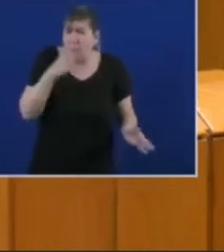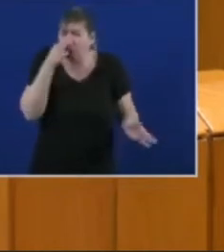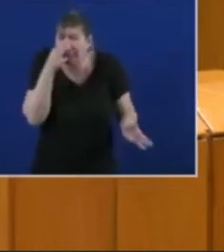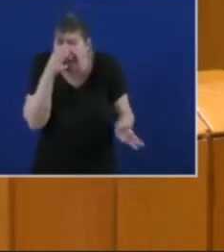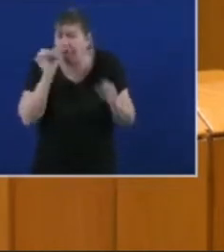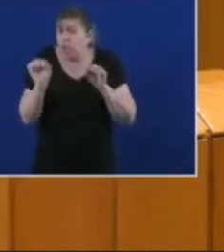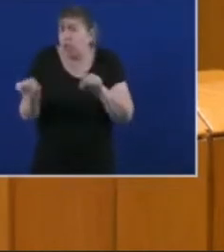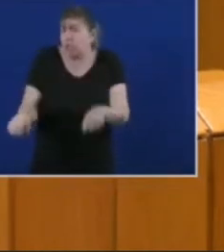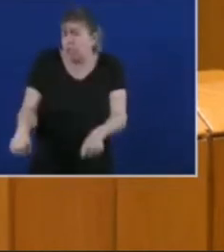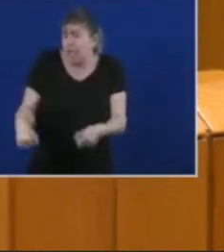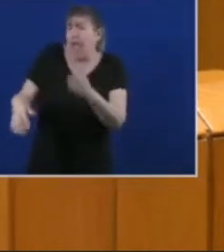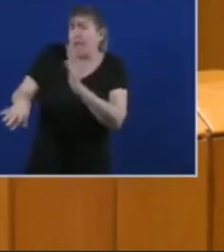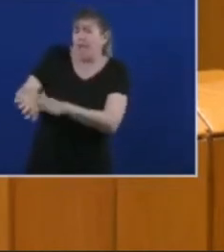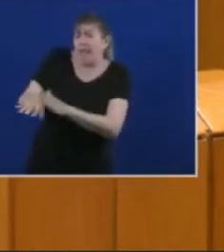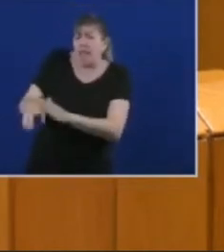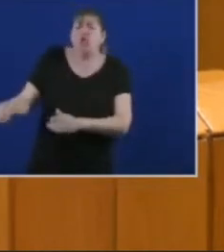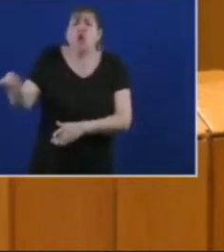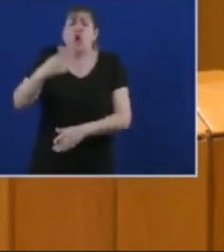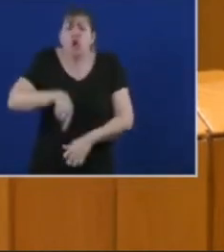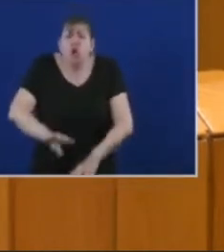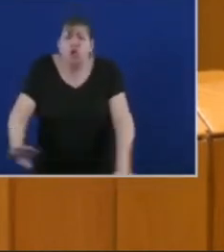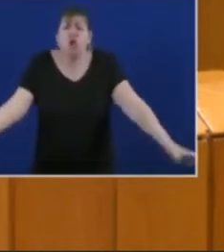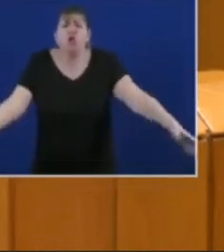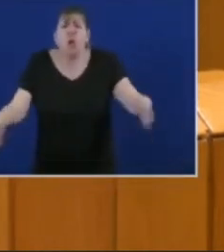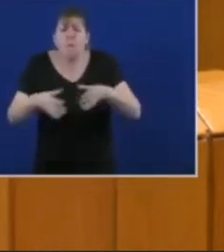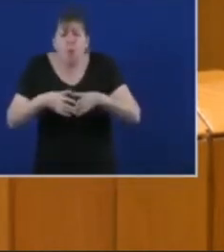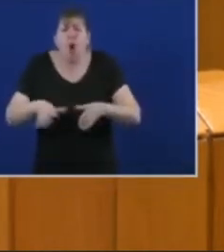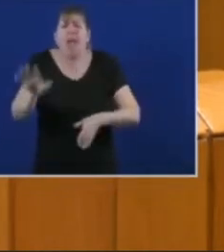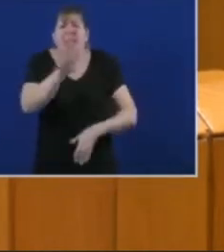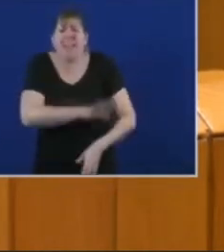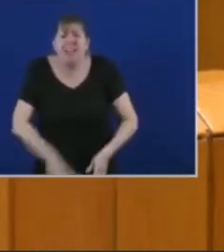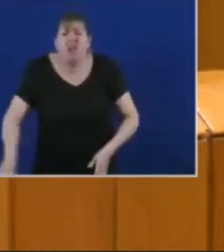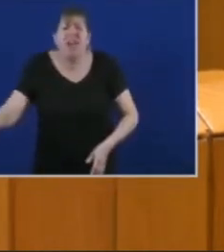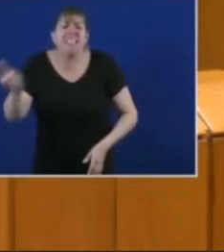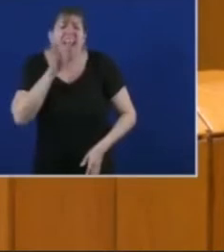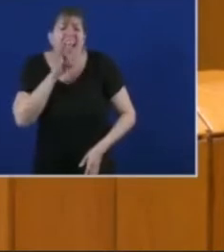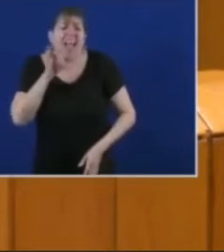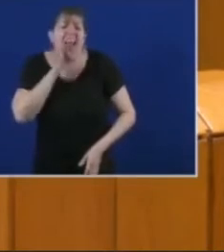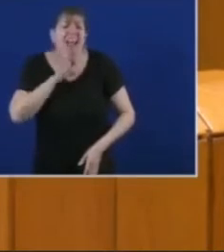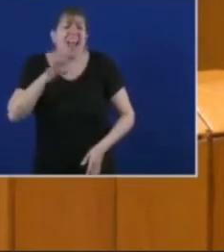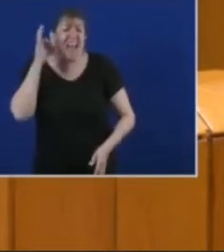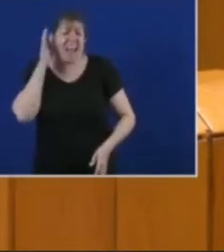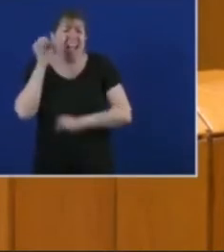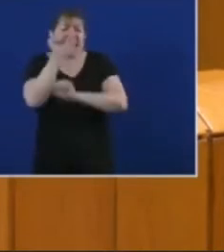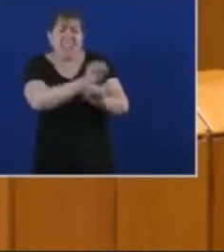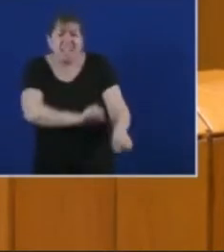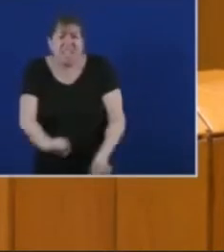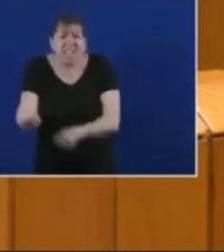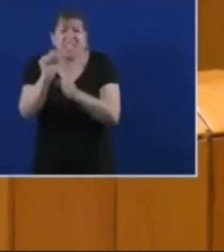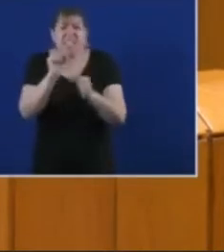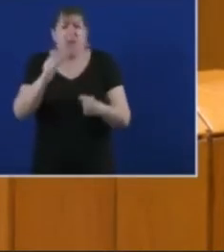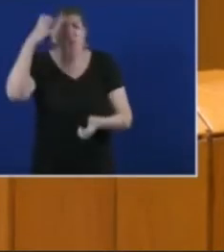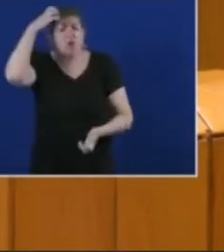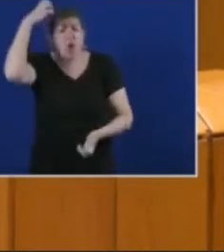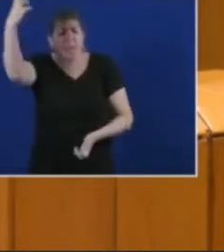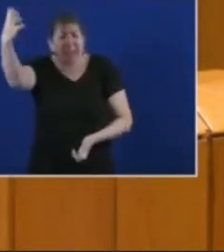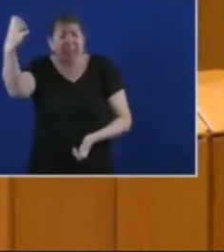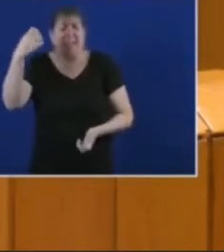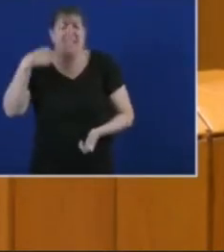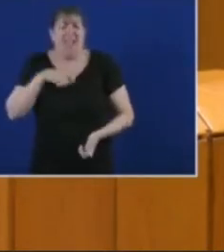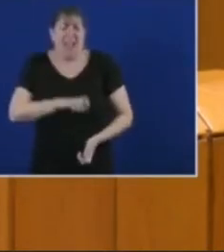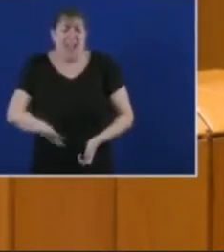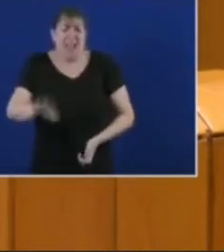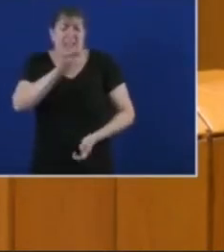da dereita. Somos nacionalistas galegas. Defendemos a soberanía nacional de Galiza desde